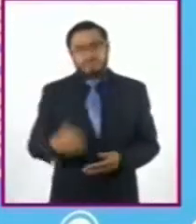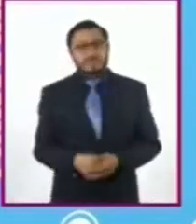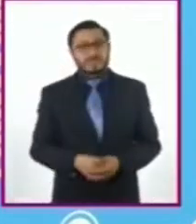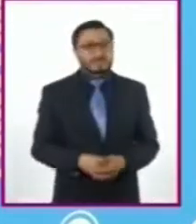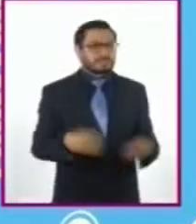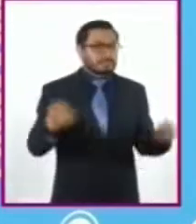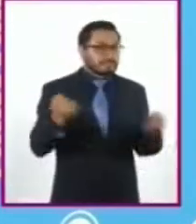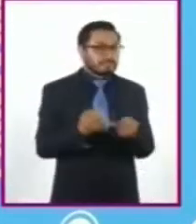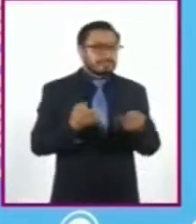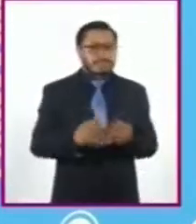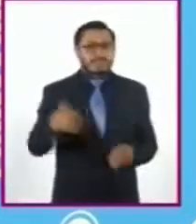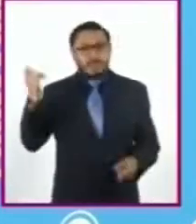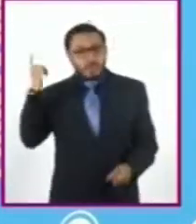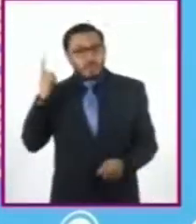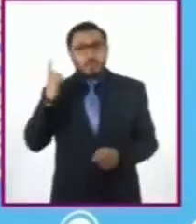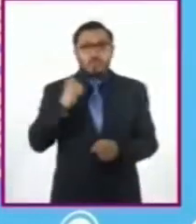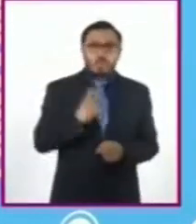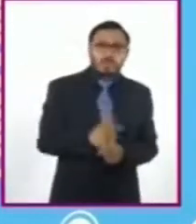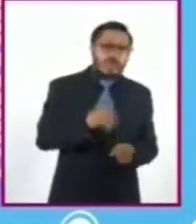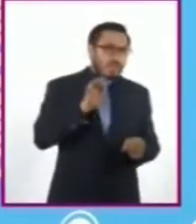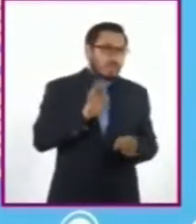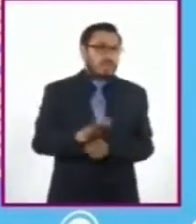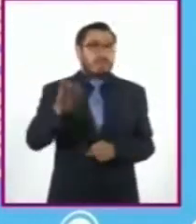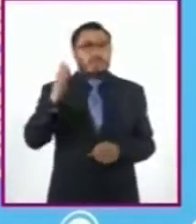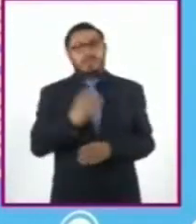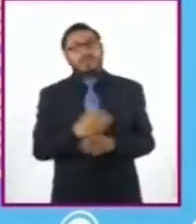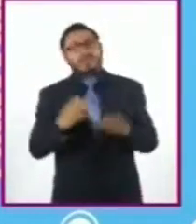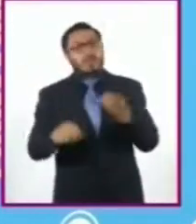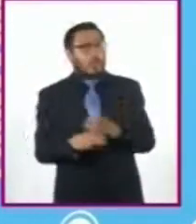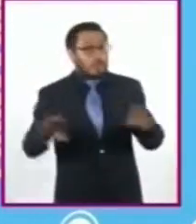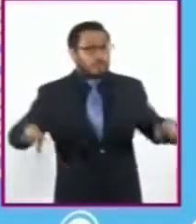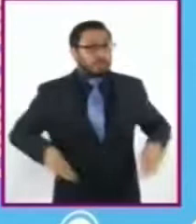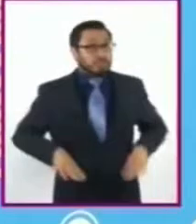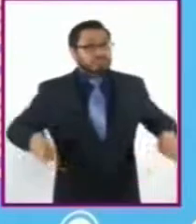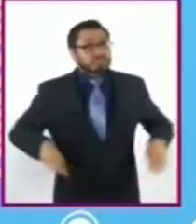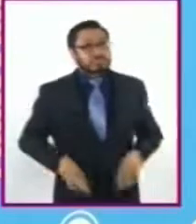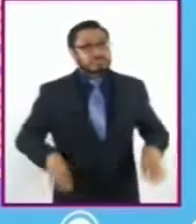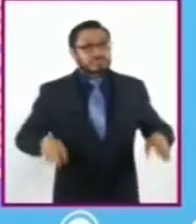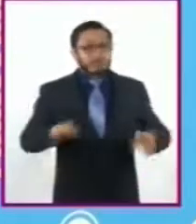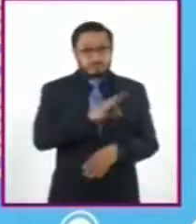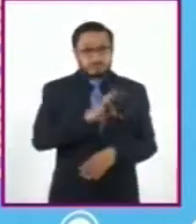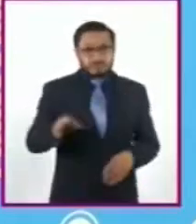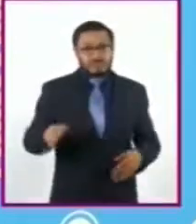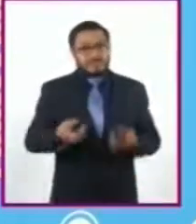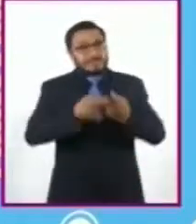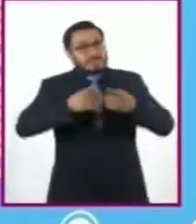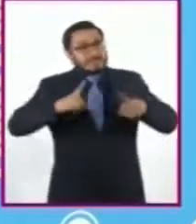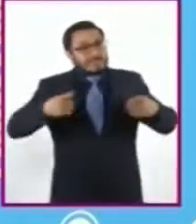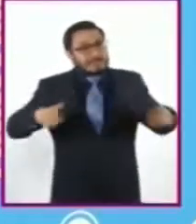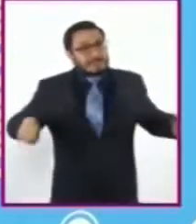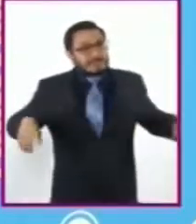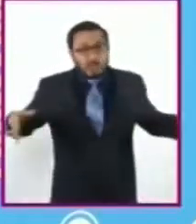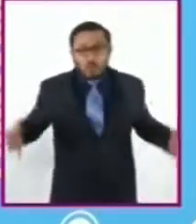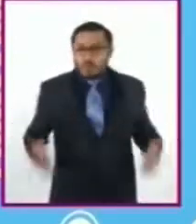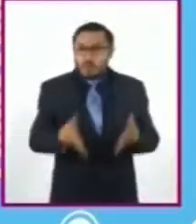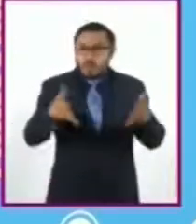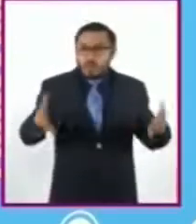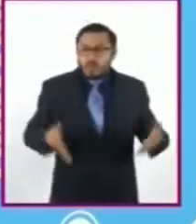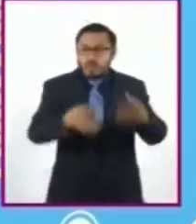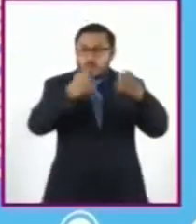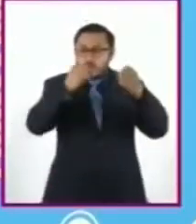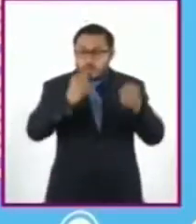además de descubrir qué aspectos o rasgos es posible acrecentar, fortalecer